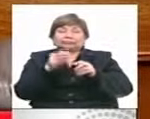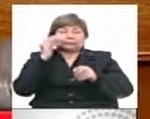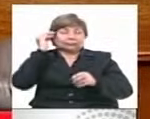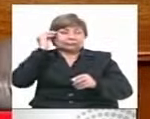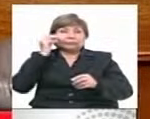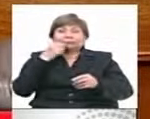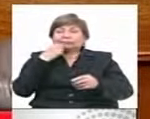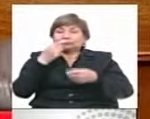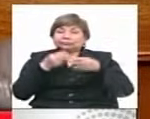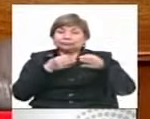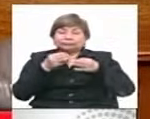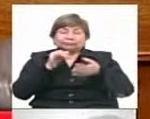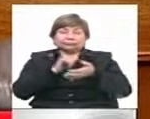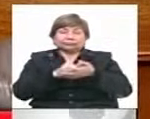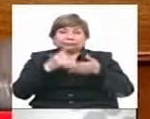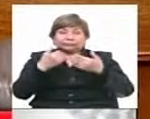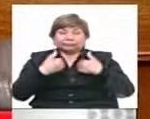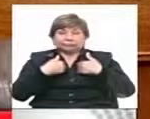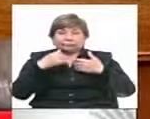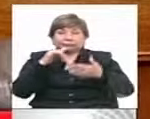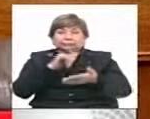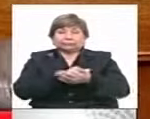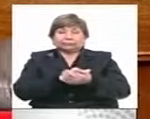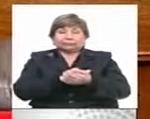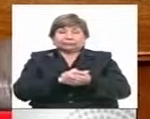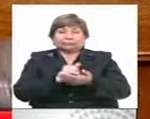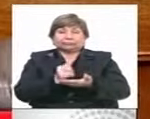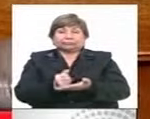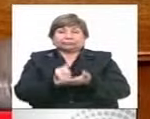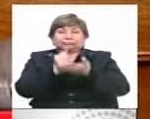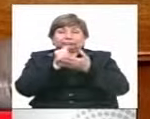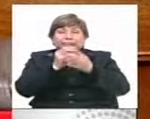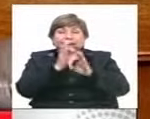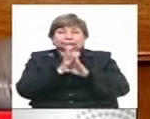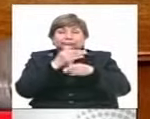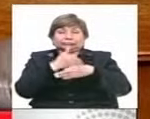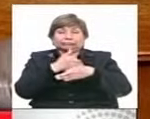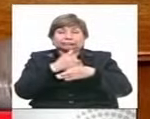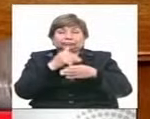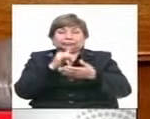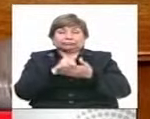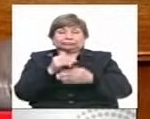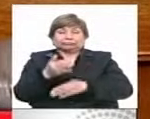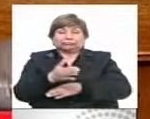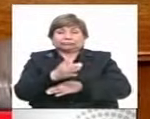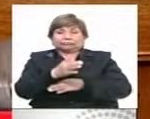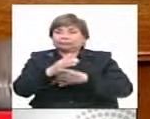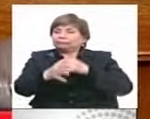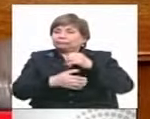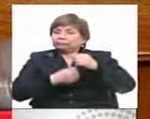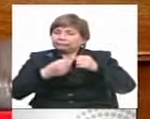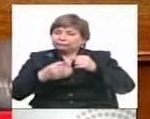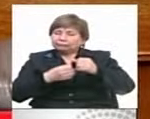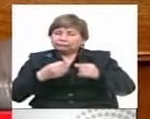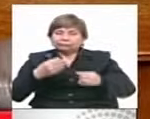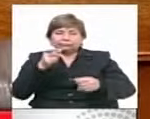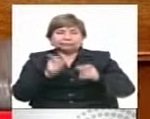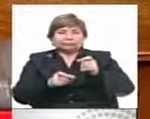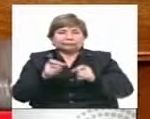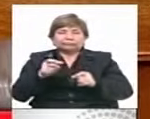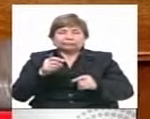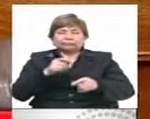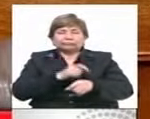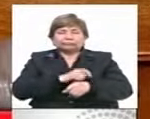referencia de que tenemos que ayudar a la formalización de los pescadores artesanales en mi región Tumbes y